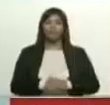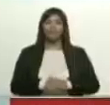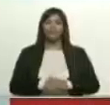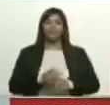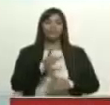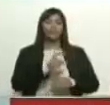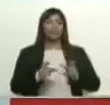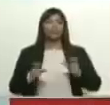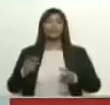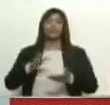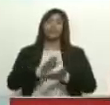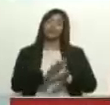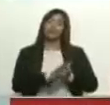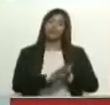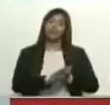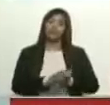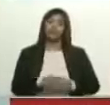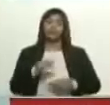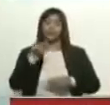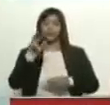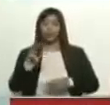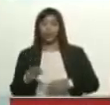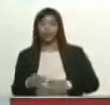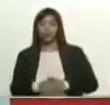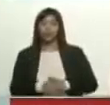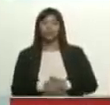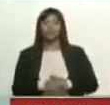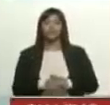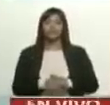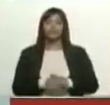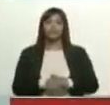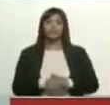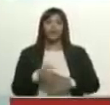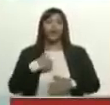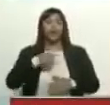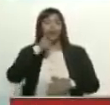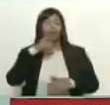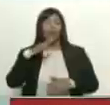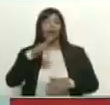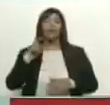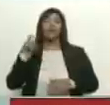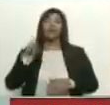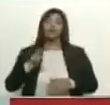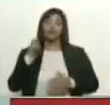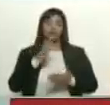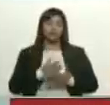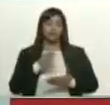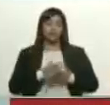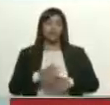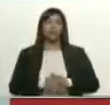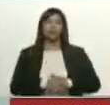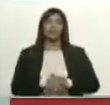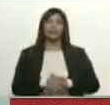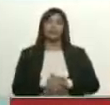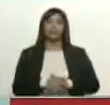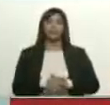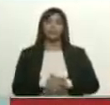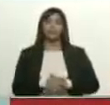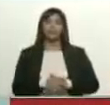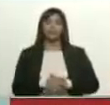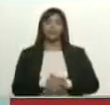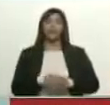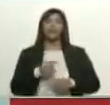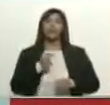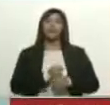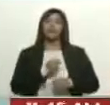civilizada, el día a día que nuestro pueblo merece siempre de estar en un